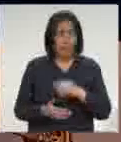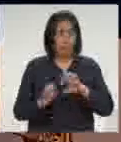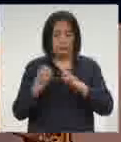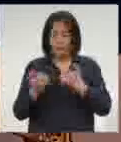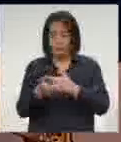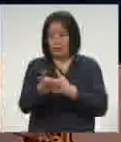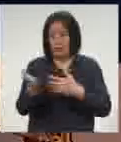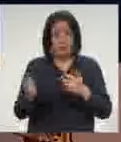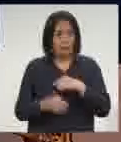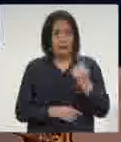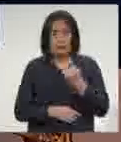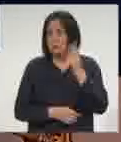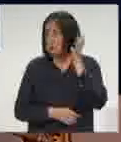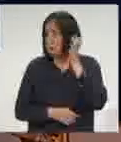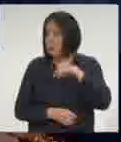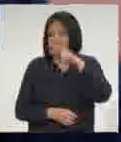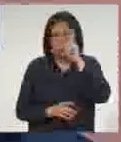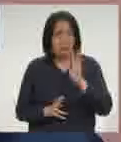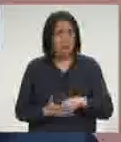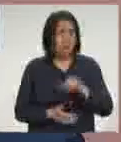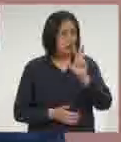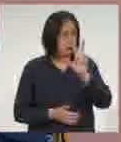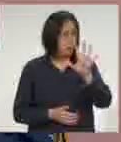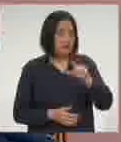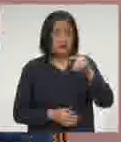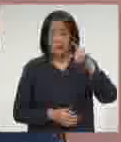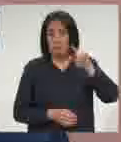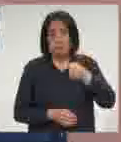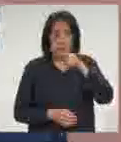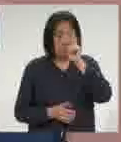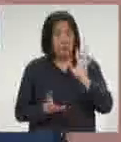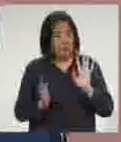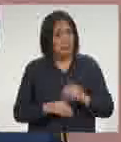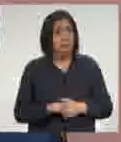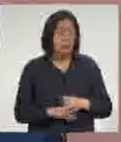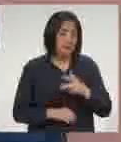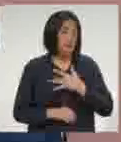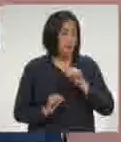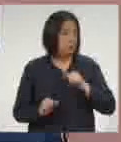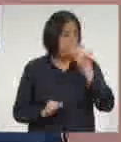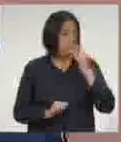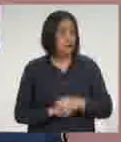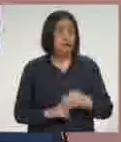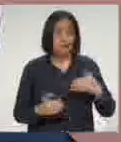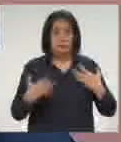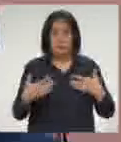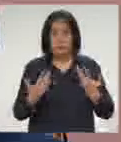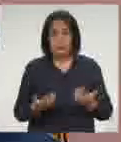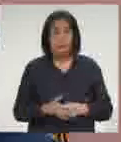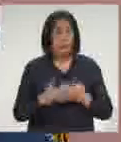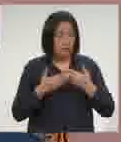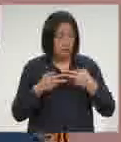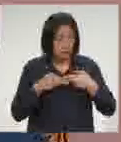equipos y los únicos que escucho son los peruanos dicen que hay 35.000 peruanos y se siente yo estoy contento de inaugurar